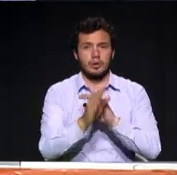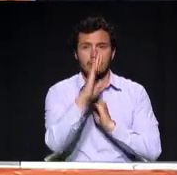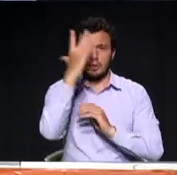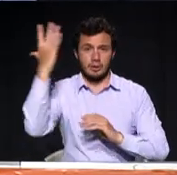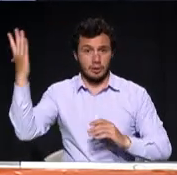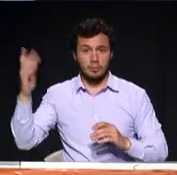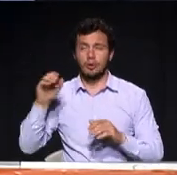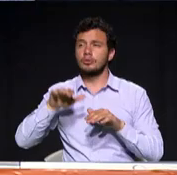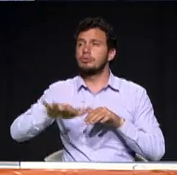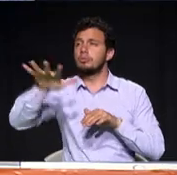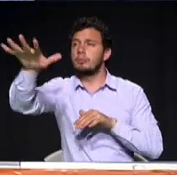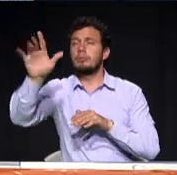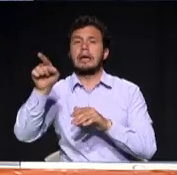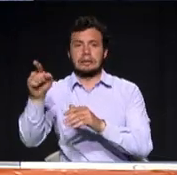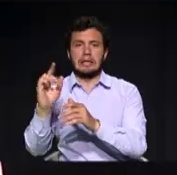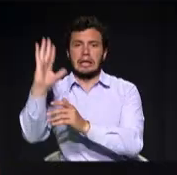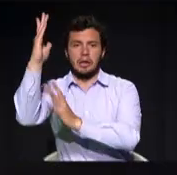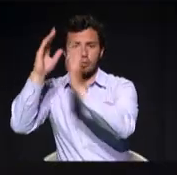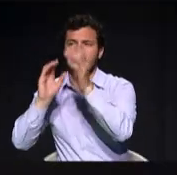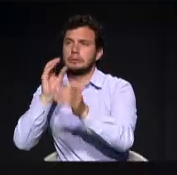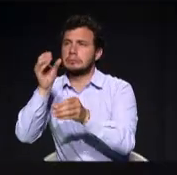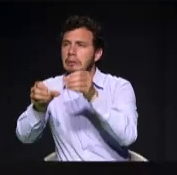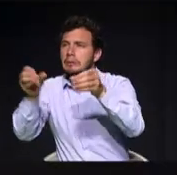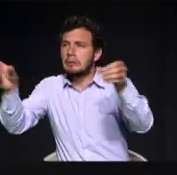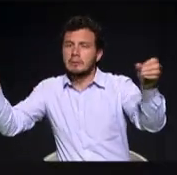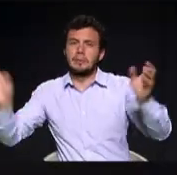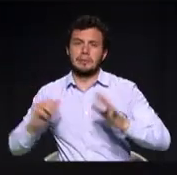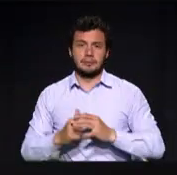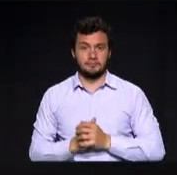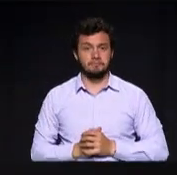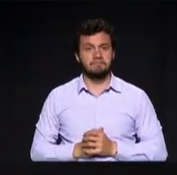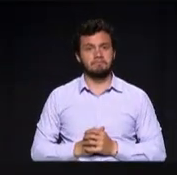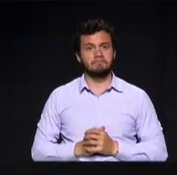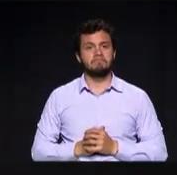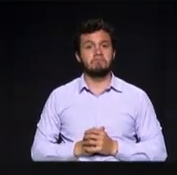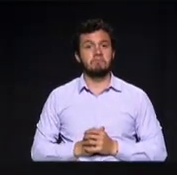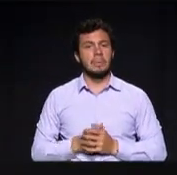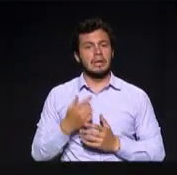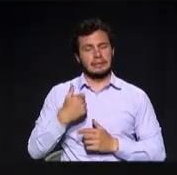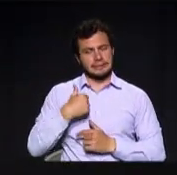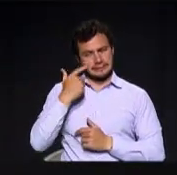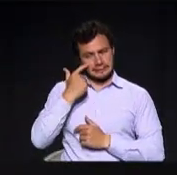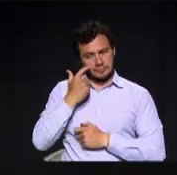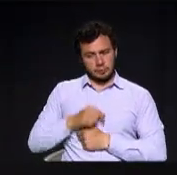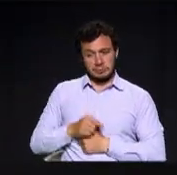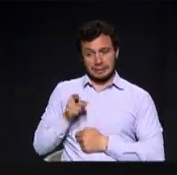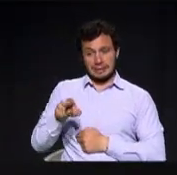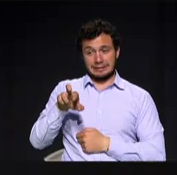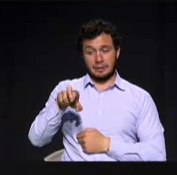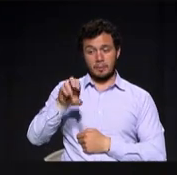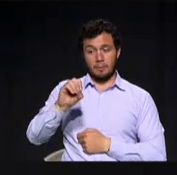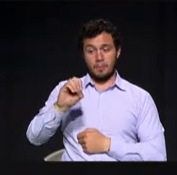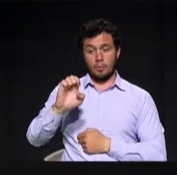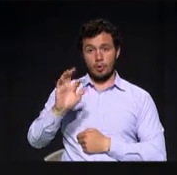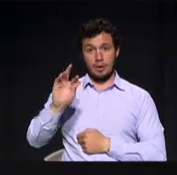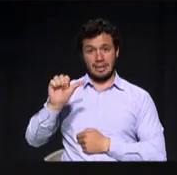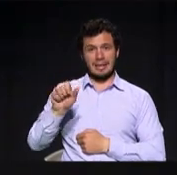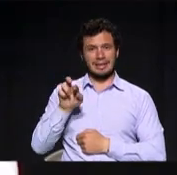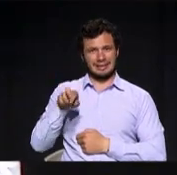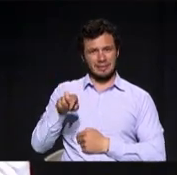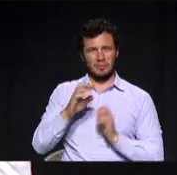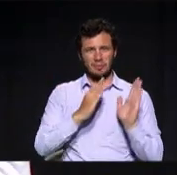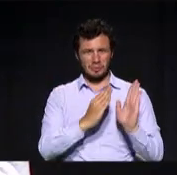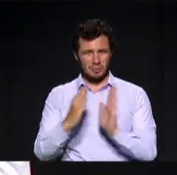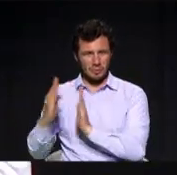laderas yo le cambiaría el nombre al prota al poeta porque es protocolo operacional